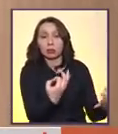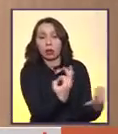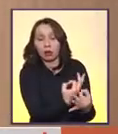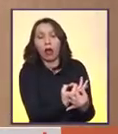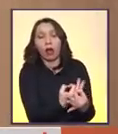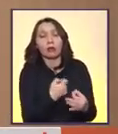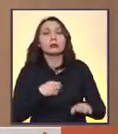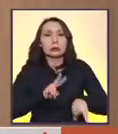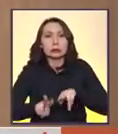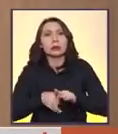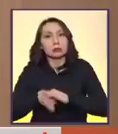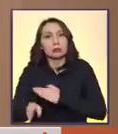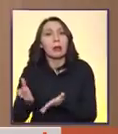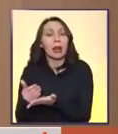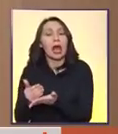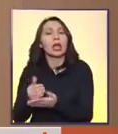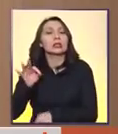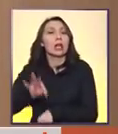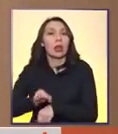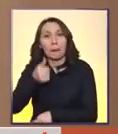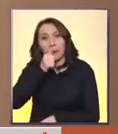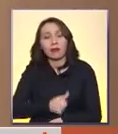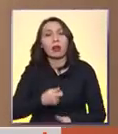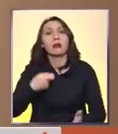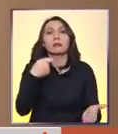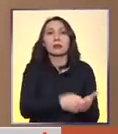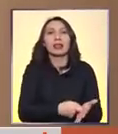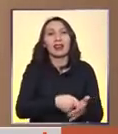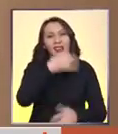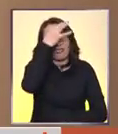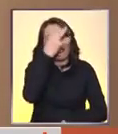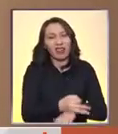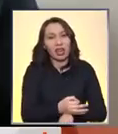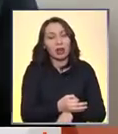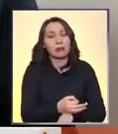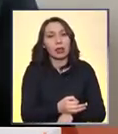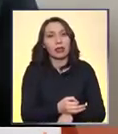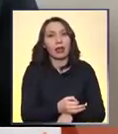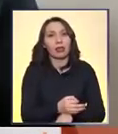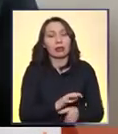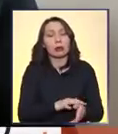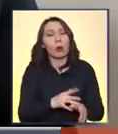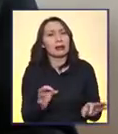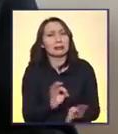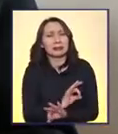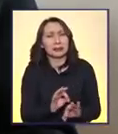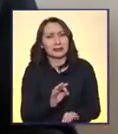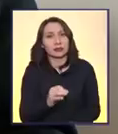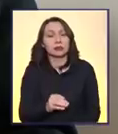del plan de salud privado, contrató un seguro contra enfermedades catastróficas. Cada dosis vale